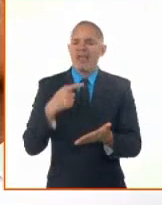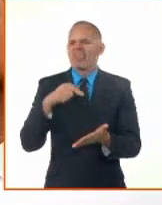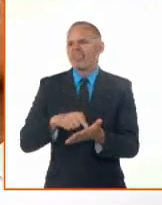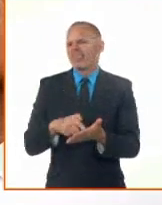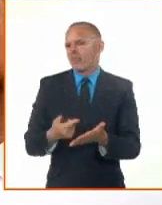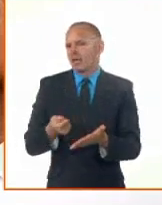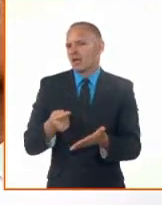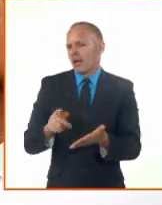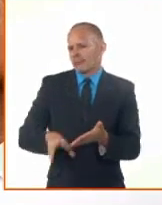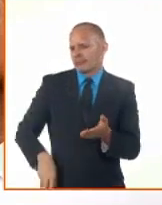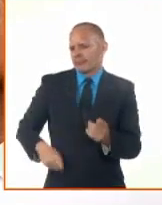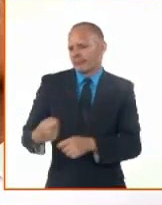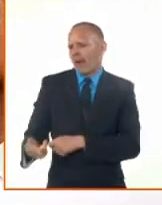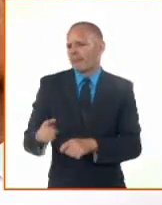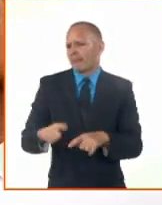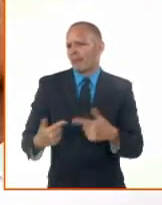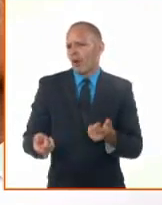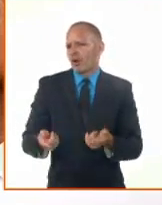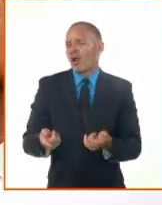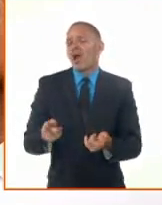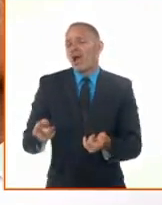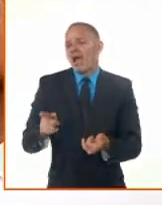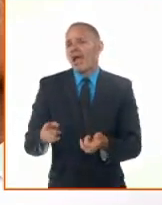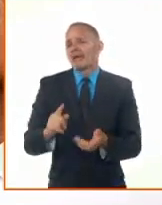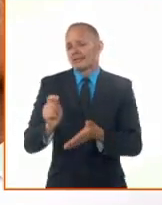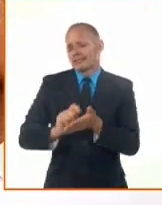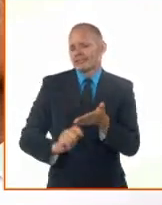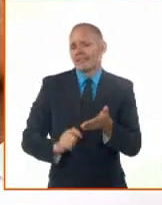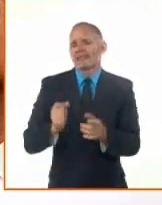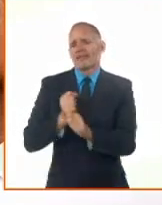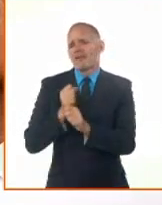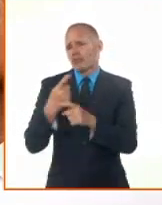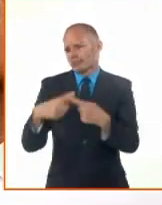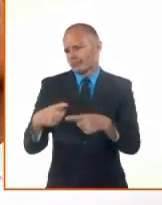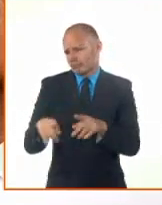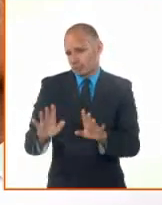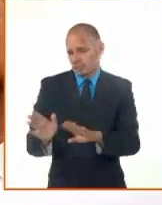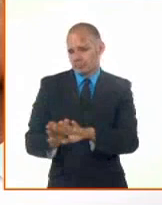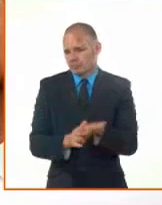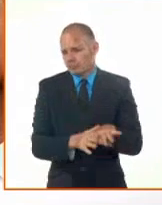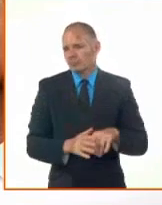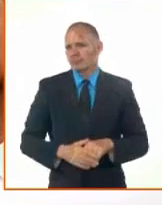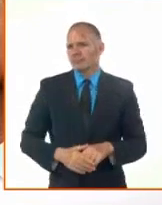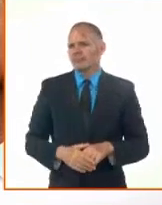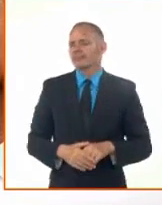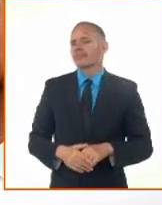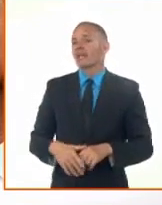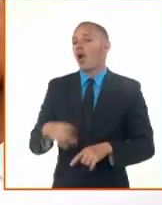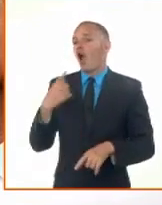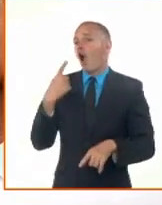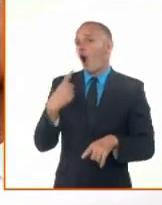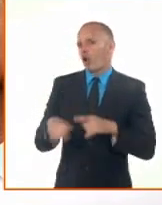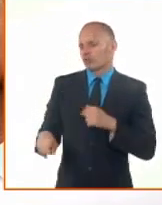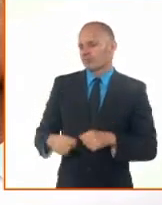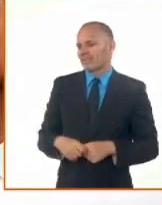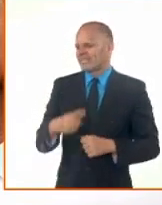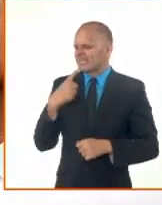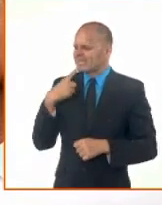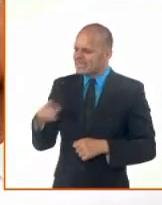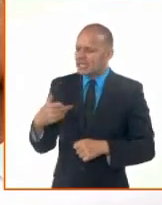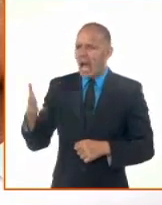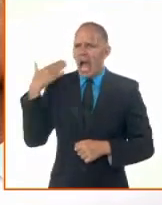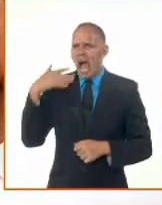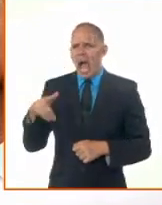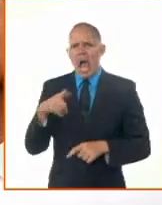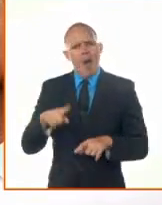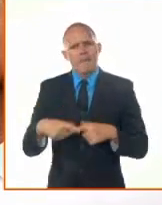Delito se cometió para influir alterar un proceso electoral como era la elección presidencial entonces aumenta la